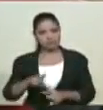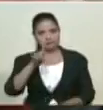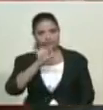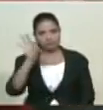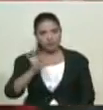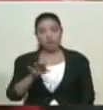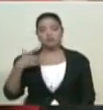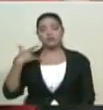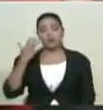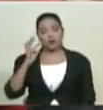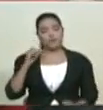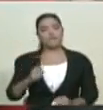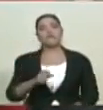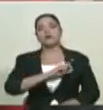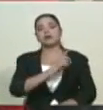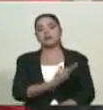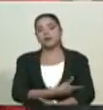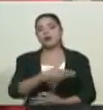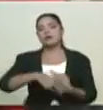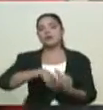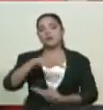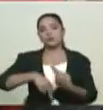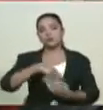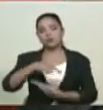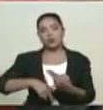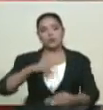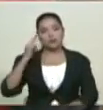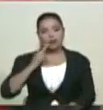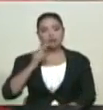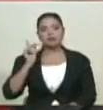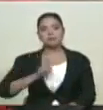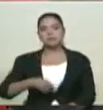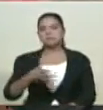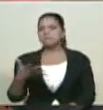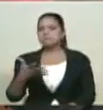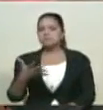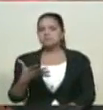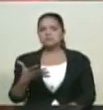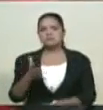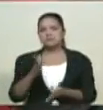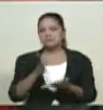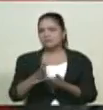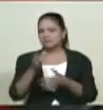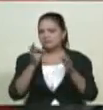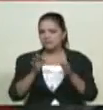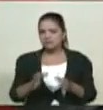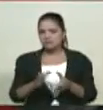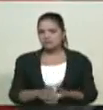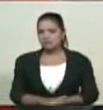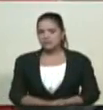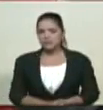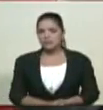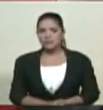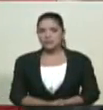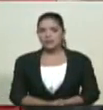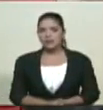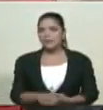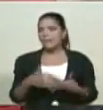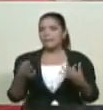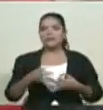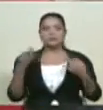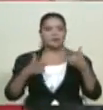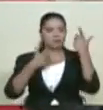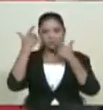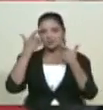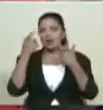oportunidad para el fortalecimiento de la revolución bolivariana y además para ser hegemónico lo que siempre el comandante Chávez